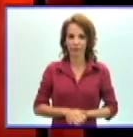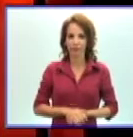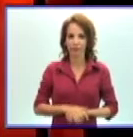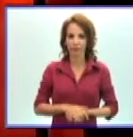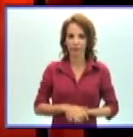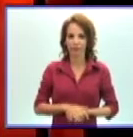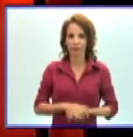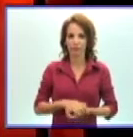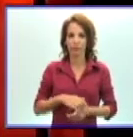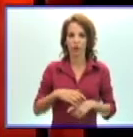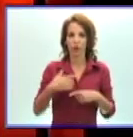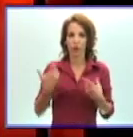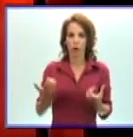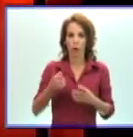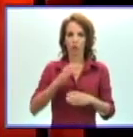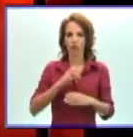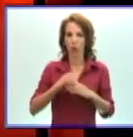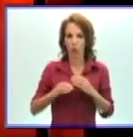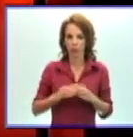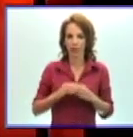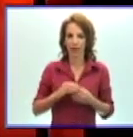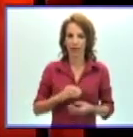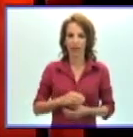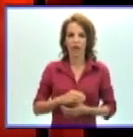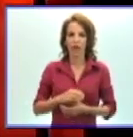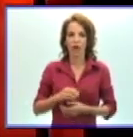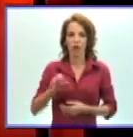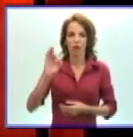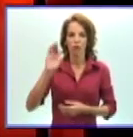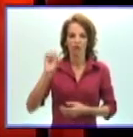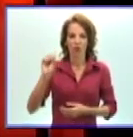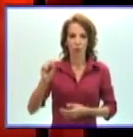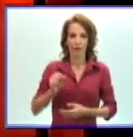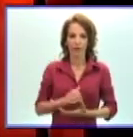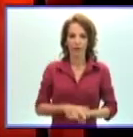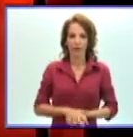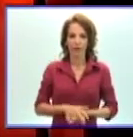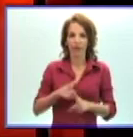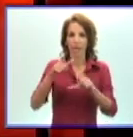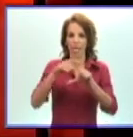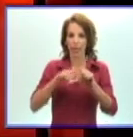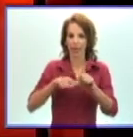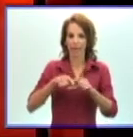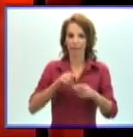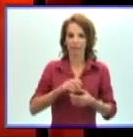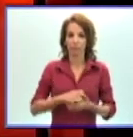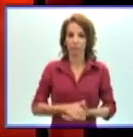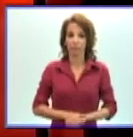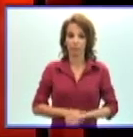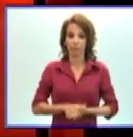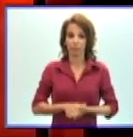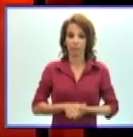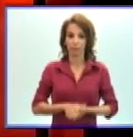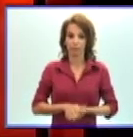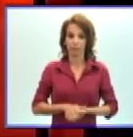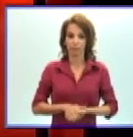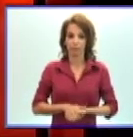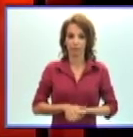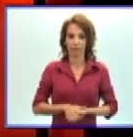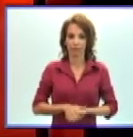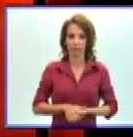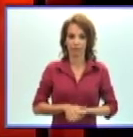que descubren estos científicos? Bueno, a través de dos lenguajes. El lenguaje de las palabras para una comunicación,